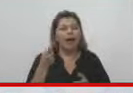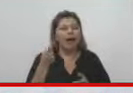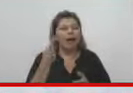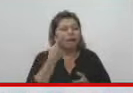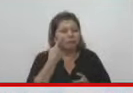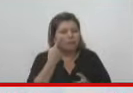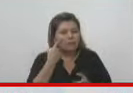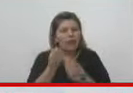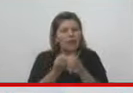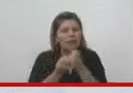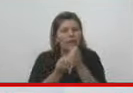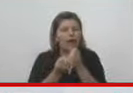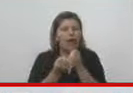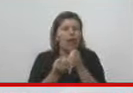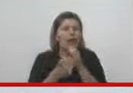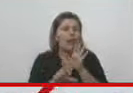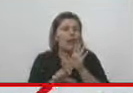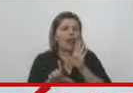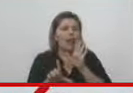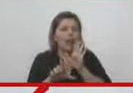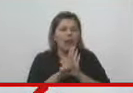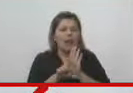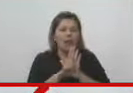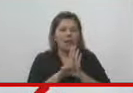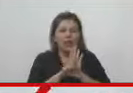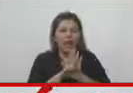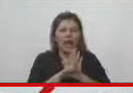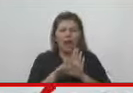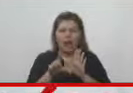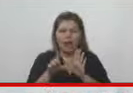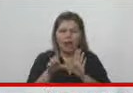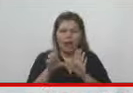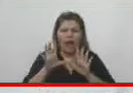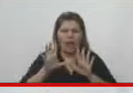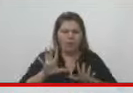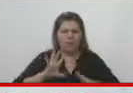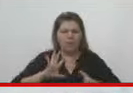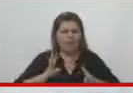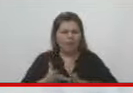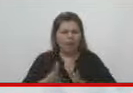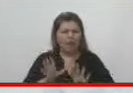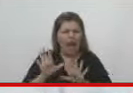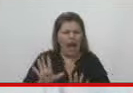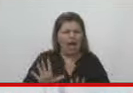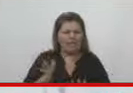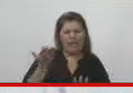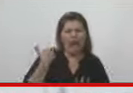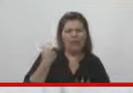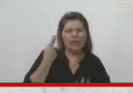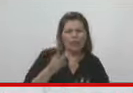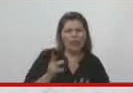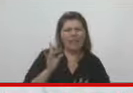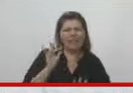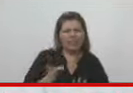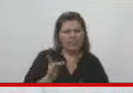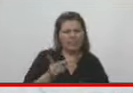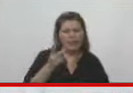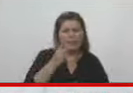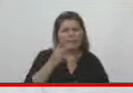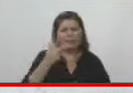intentado legislar con una magnitud como vivimos el 20 de diciembre del 2023. El DNU